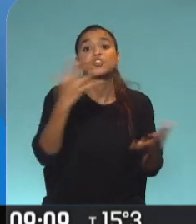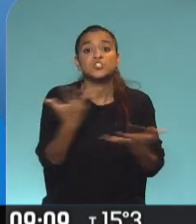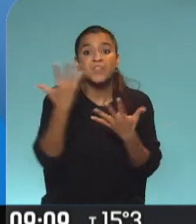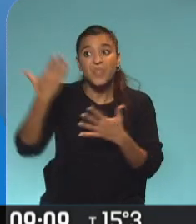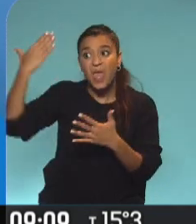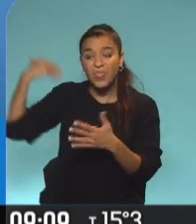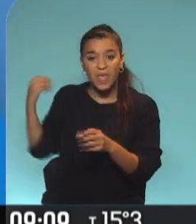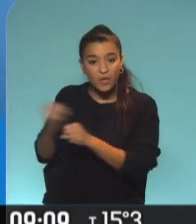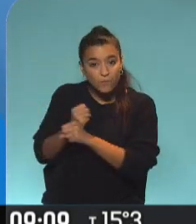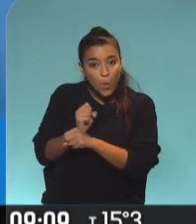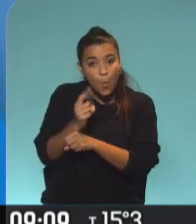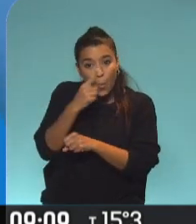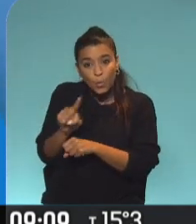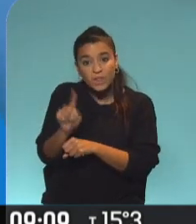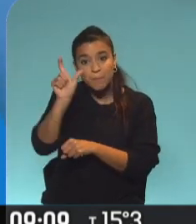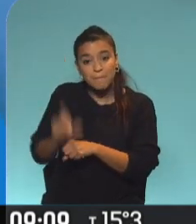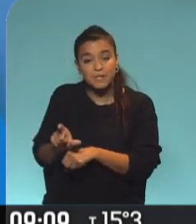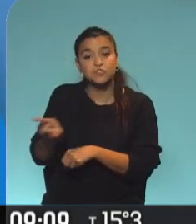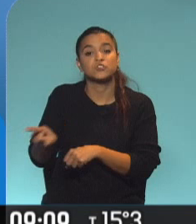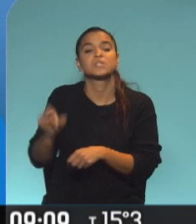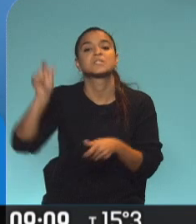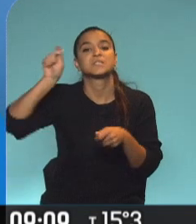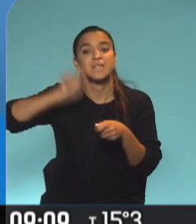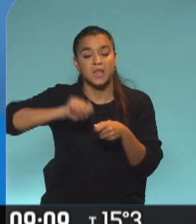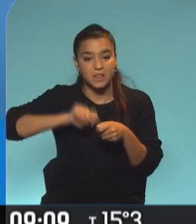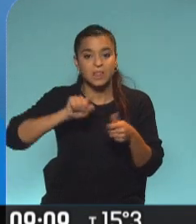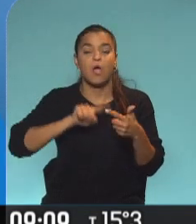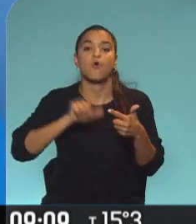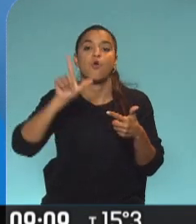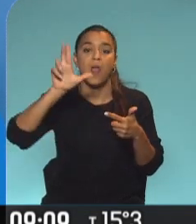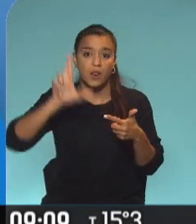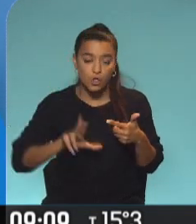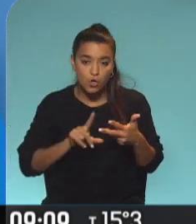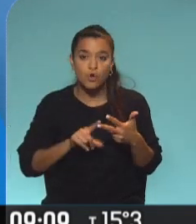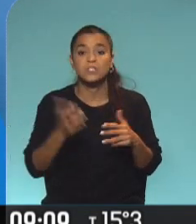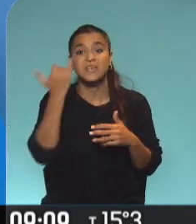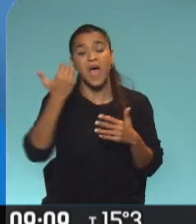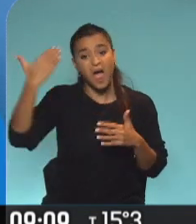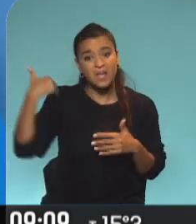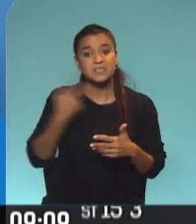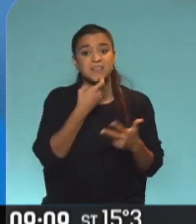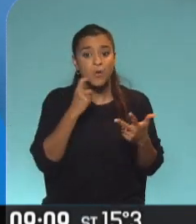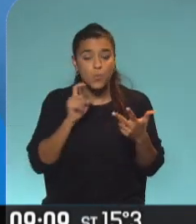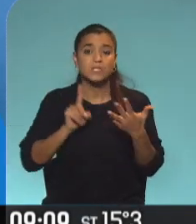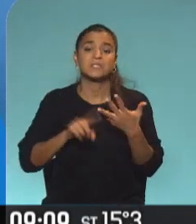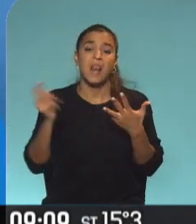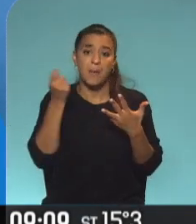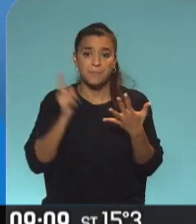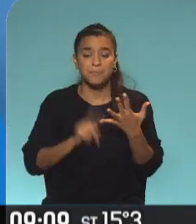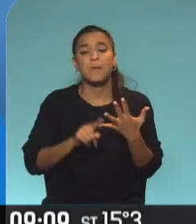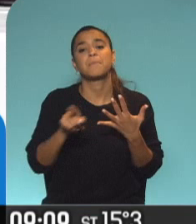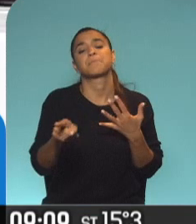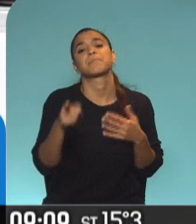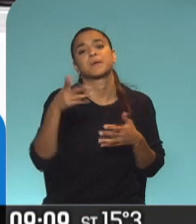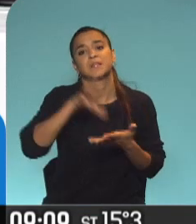desde la confirmación del último caso, se suman Santiago del Estero y La Rioja a las ya existentes San Luis, La Pampa y Tierra